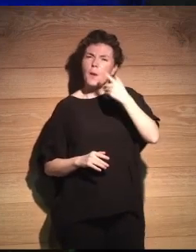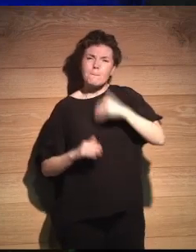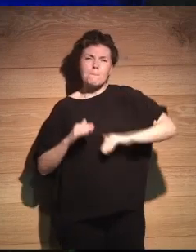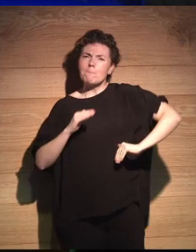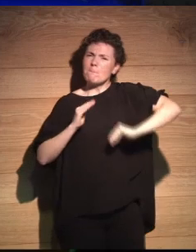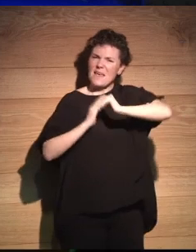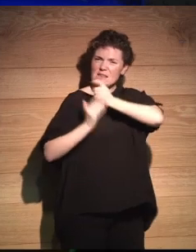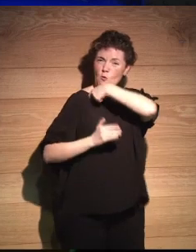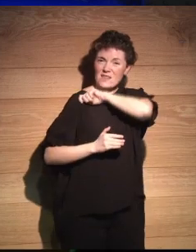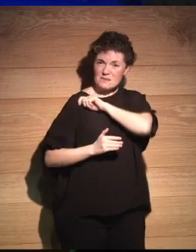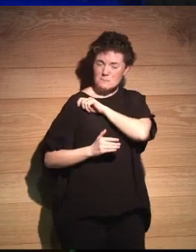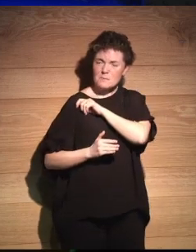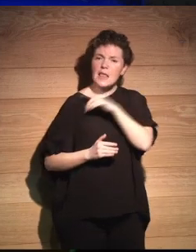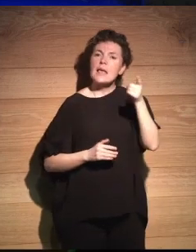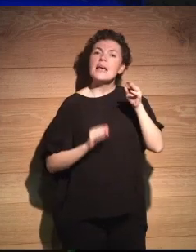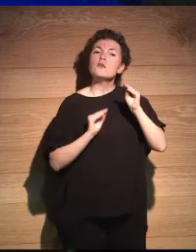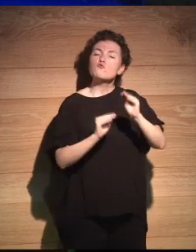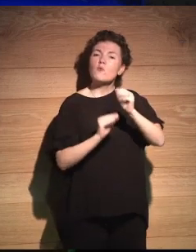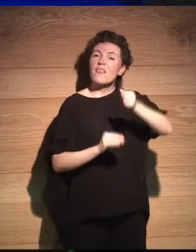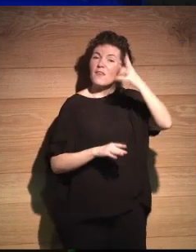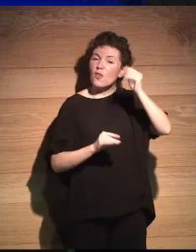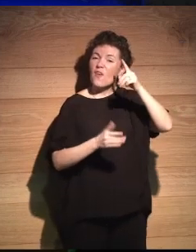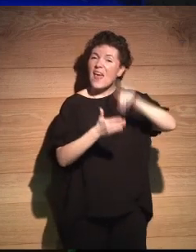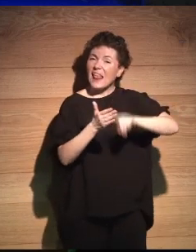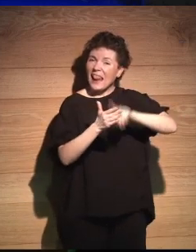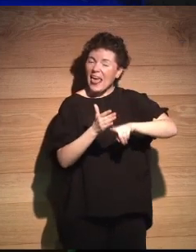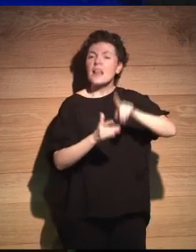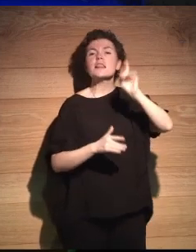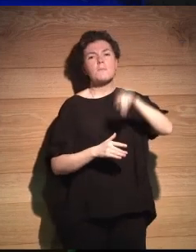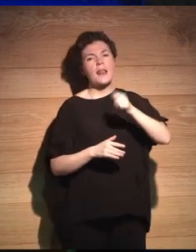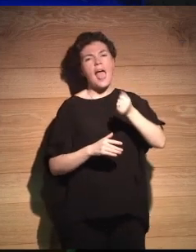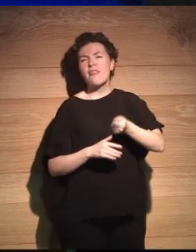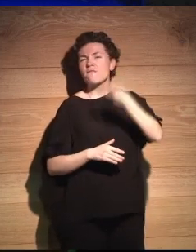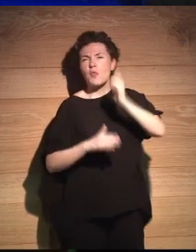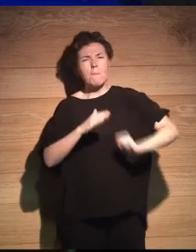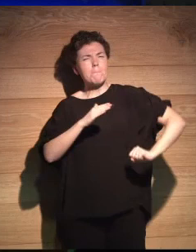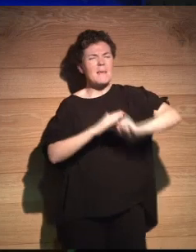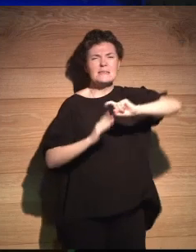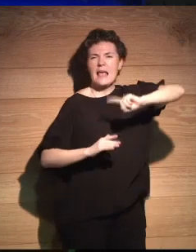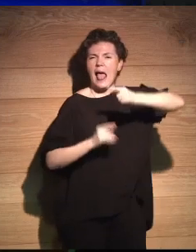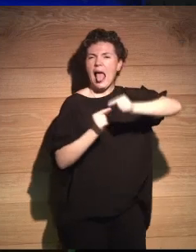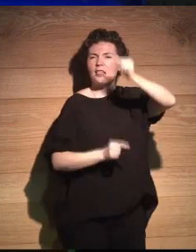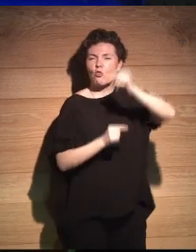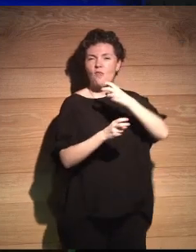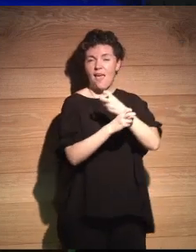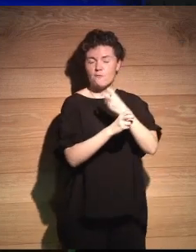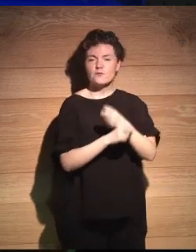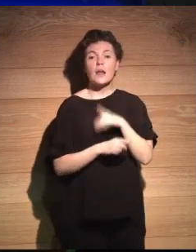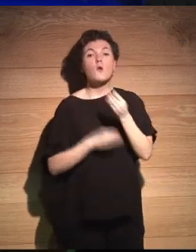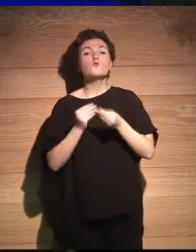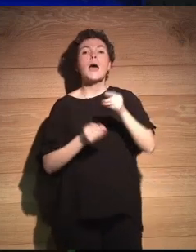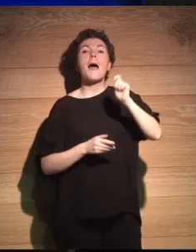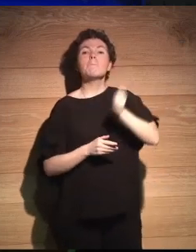de España y ese rascacielos también era el edificio más alto de Austria. Y allí lo utilizaron el apartamento